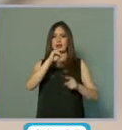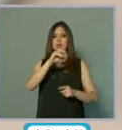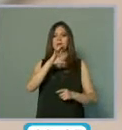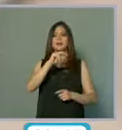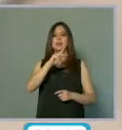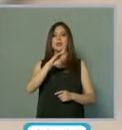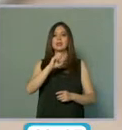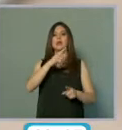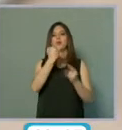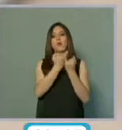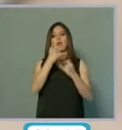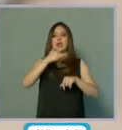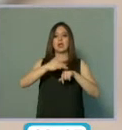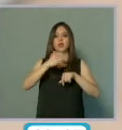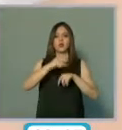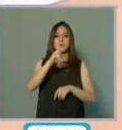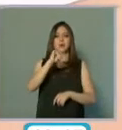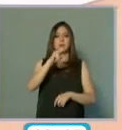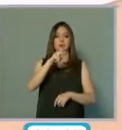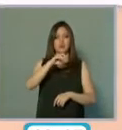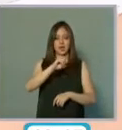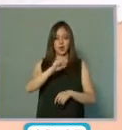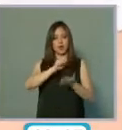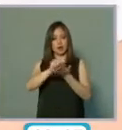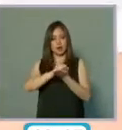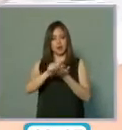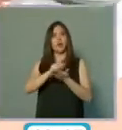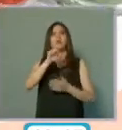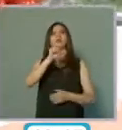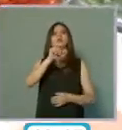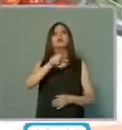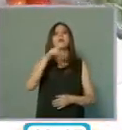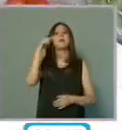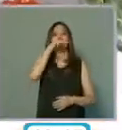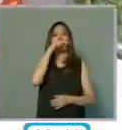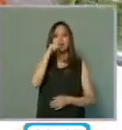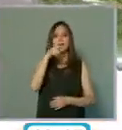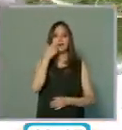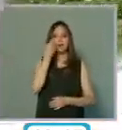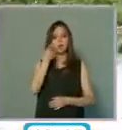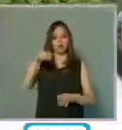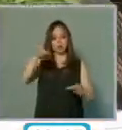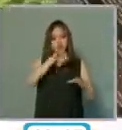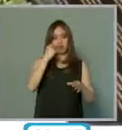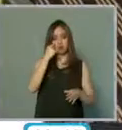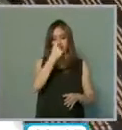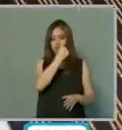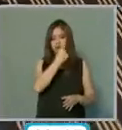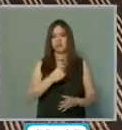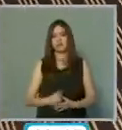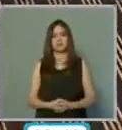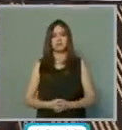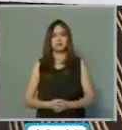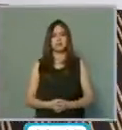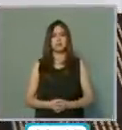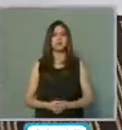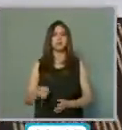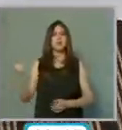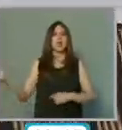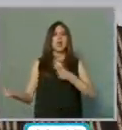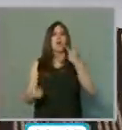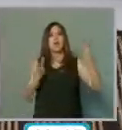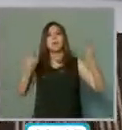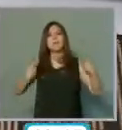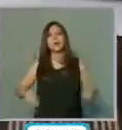sal y pimienta al gusto. Delicioso. ¡Qué rico! Y bueno, si en todo caso son ovo-lacto vegetarianos y